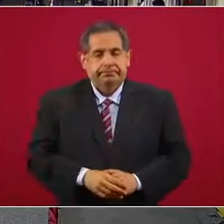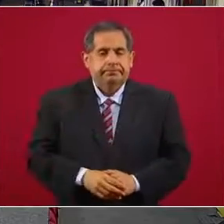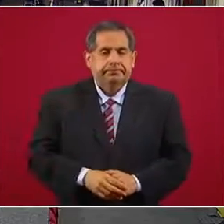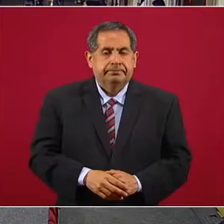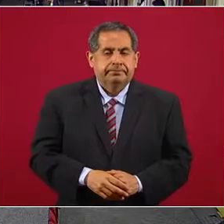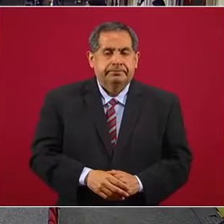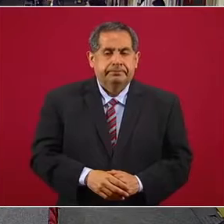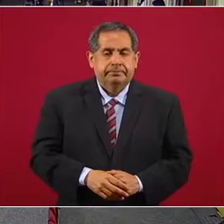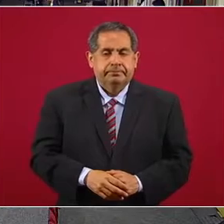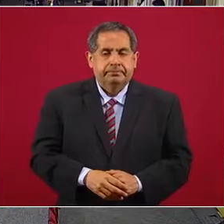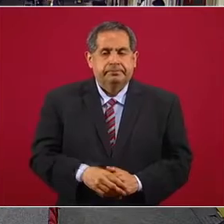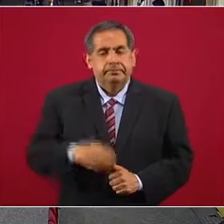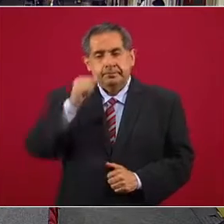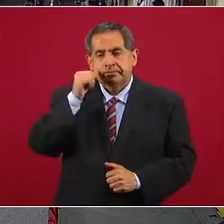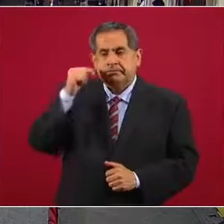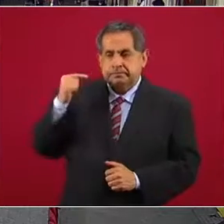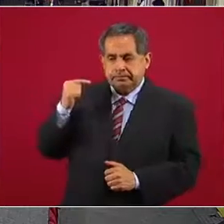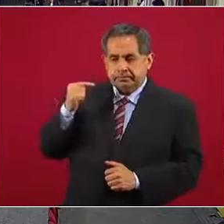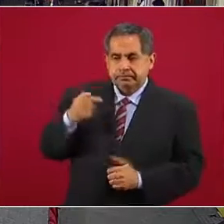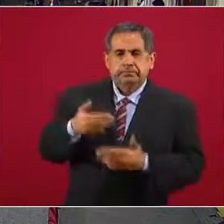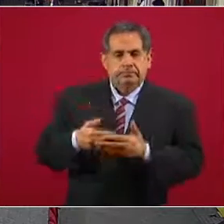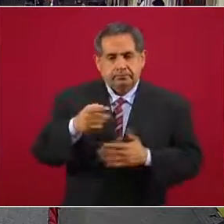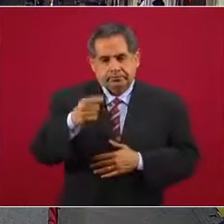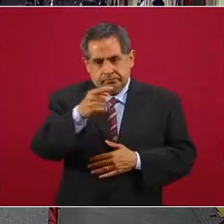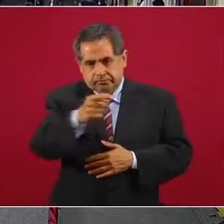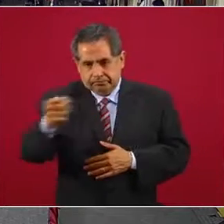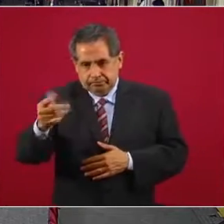porque ayer fue adelante.